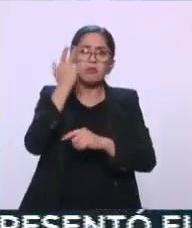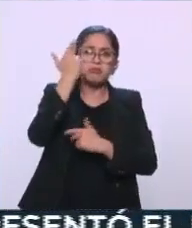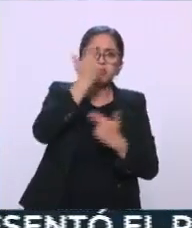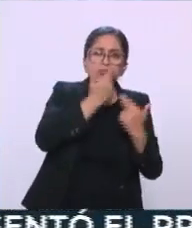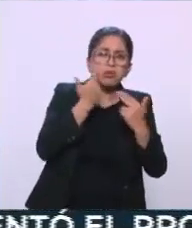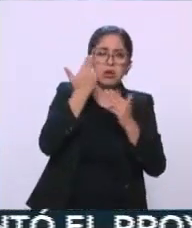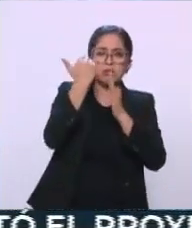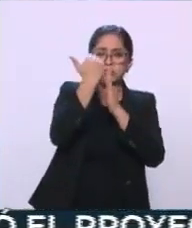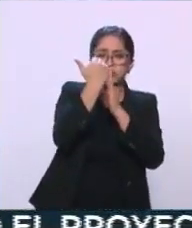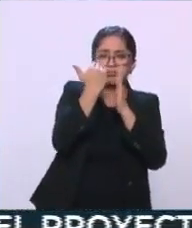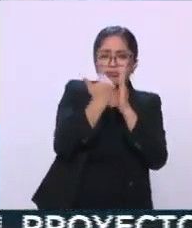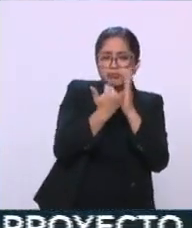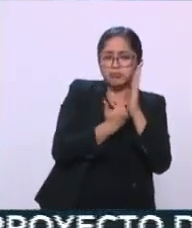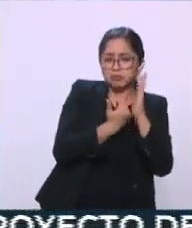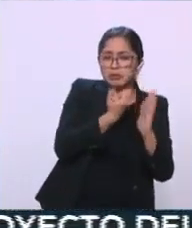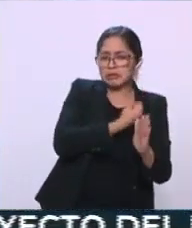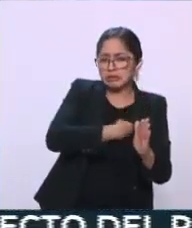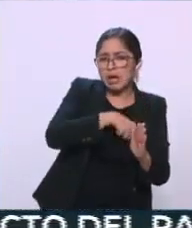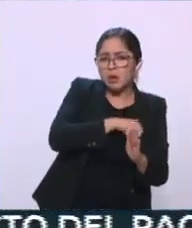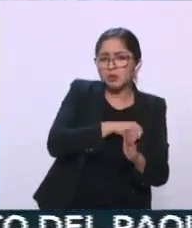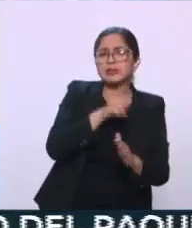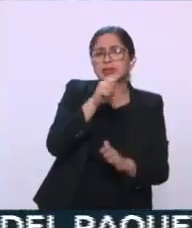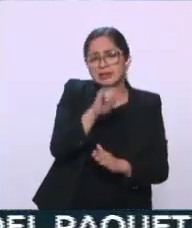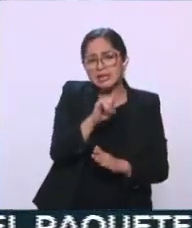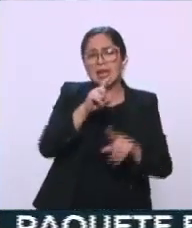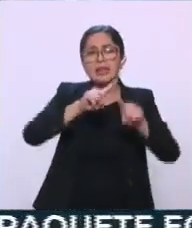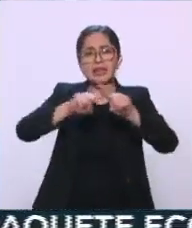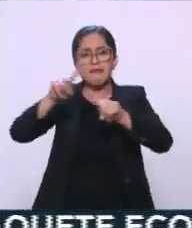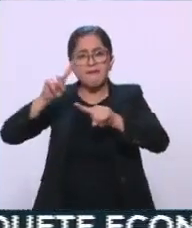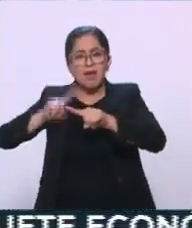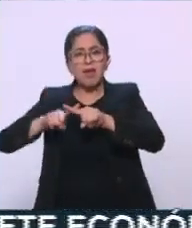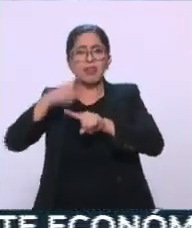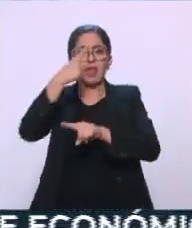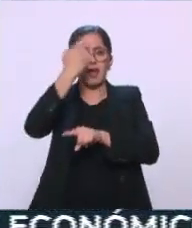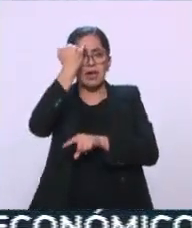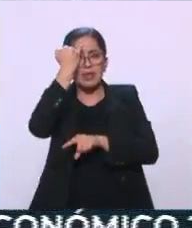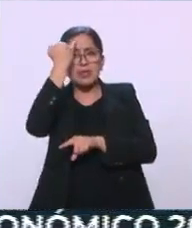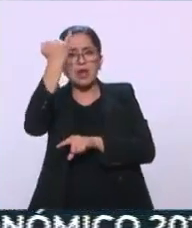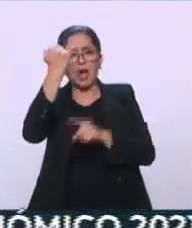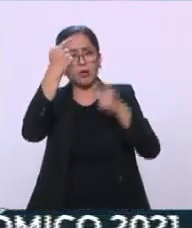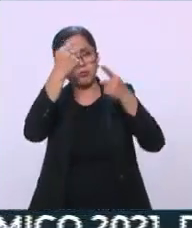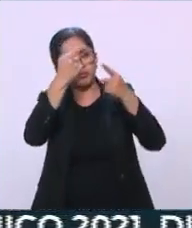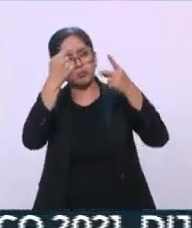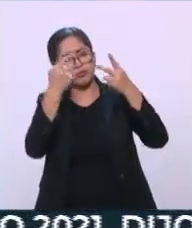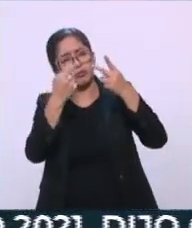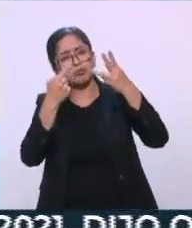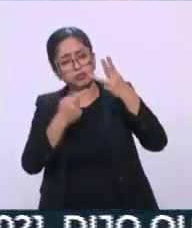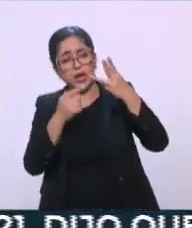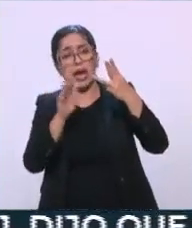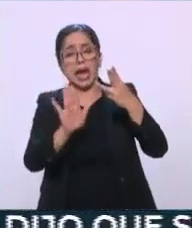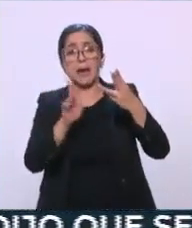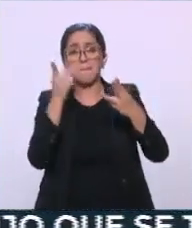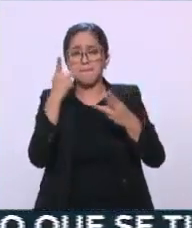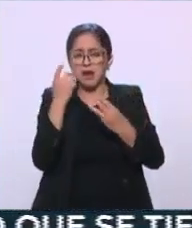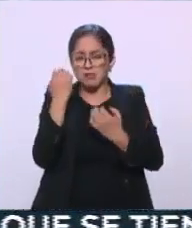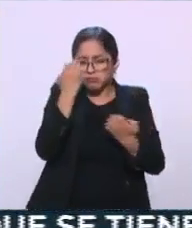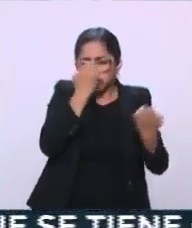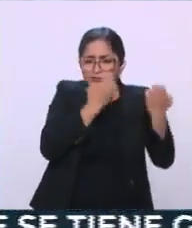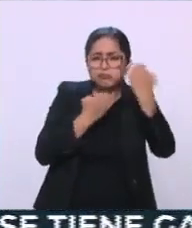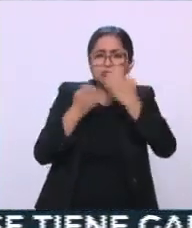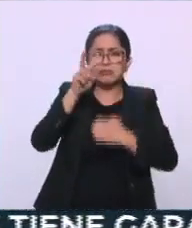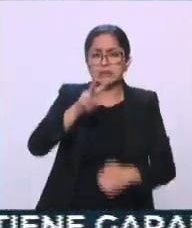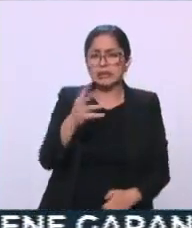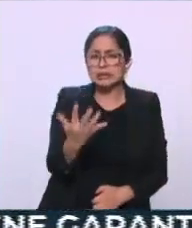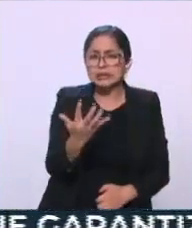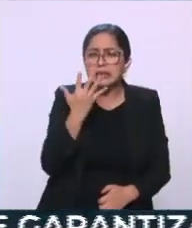pueden tener diferencias de enfoque en uno o en otro punto, sin lugar a dudas, un análisis serio, viniendo de quien